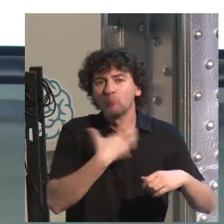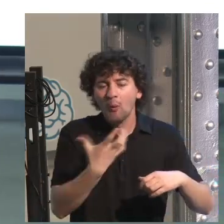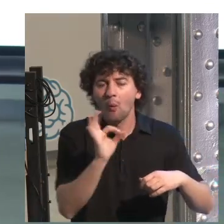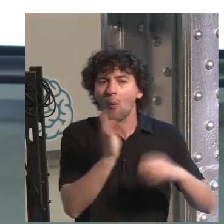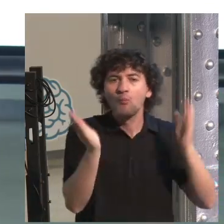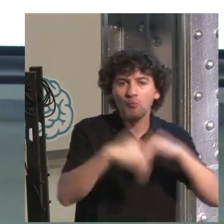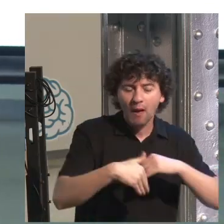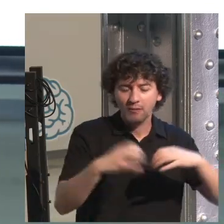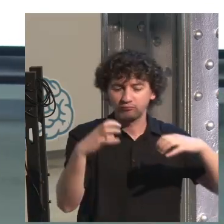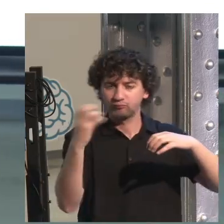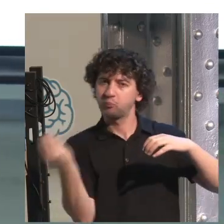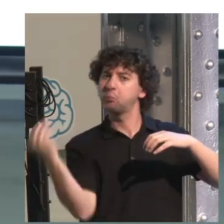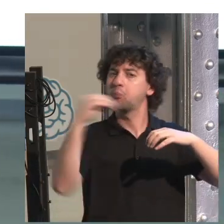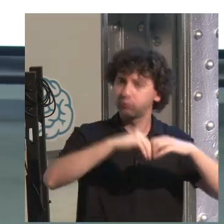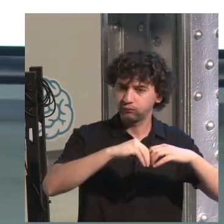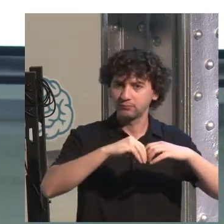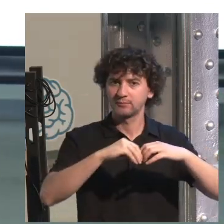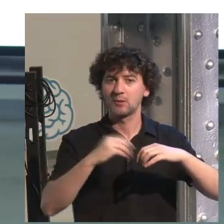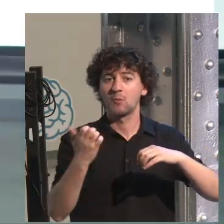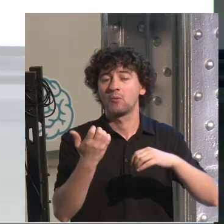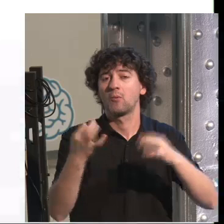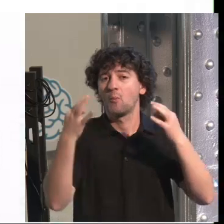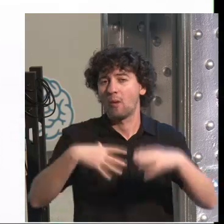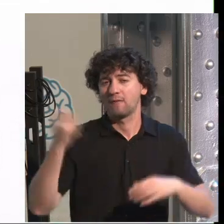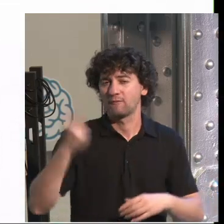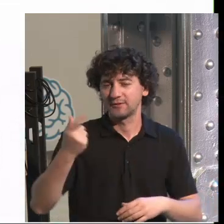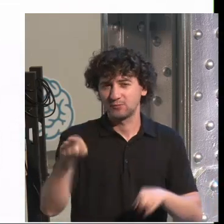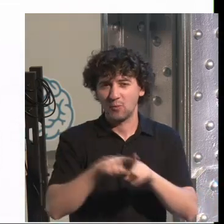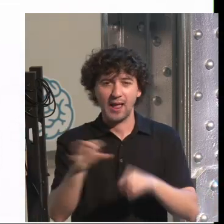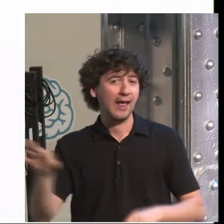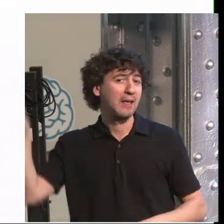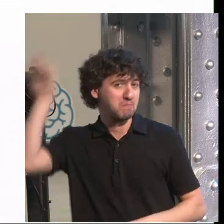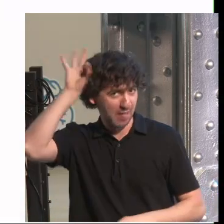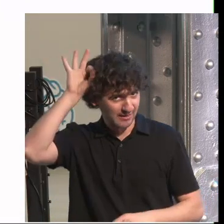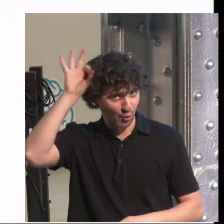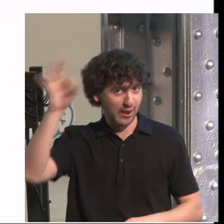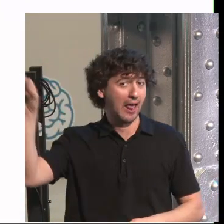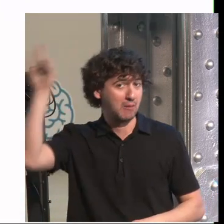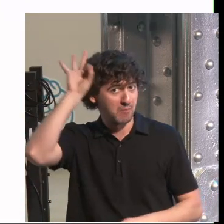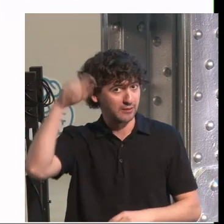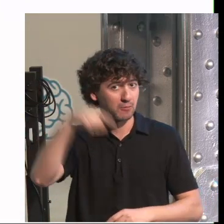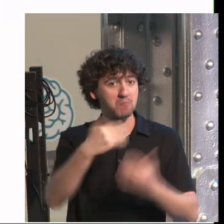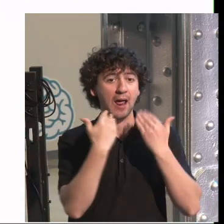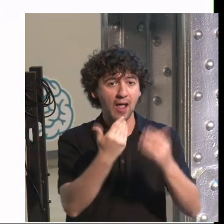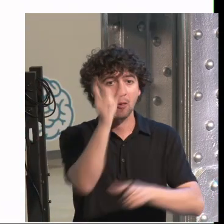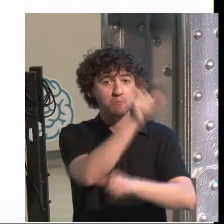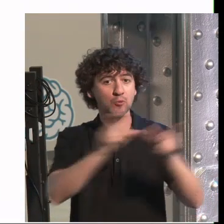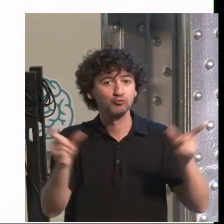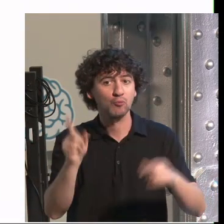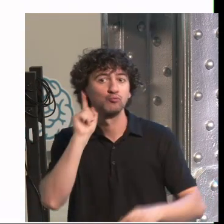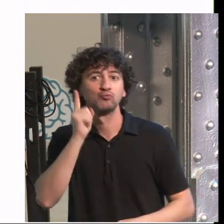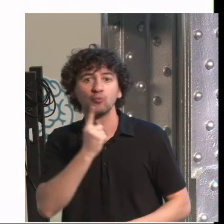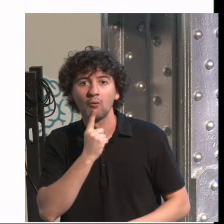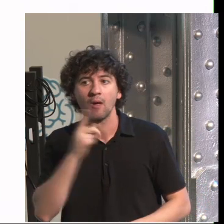de los más populares son los implantes cocleares, donde gracias a los implantes cocleares, personas que no pueden oír